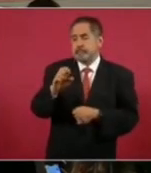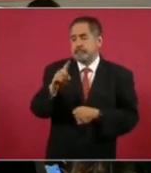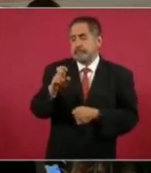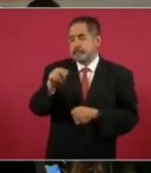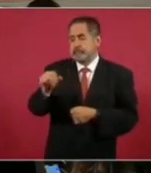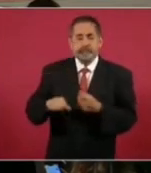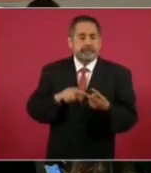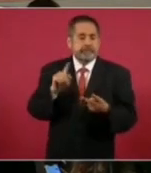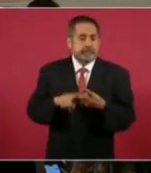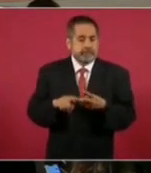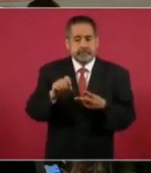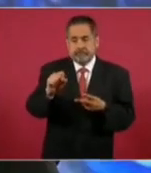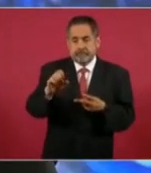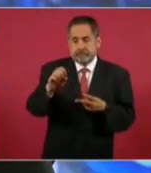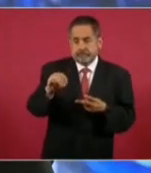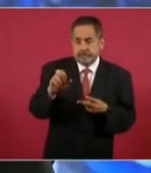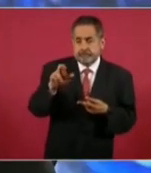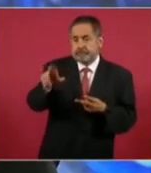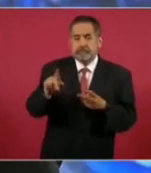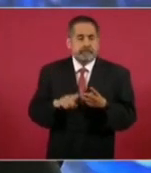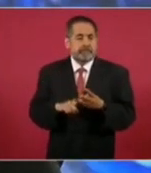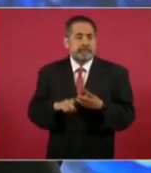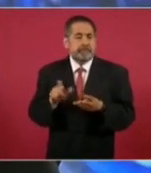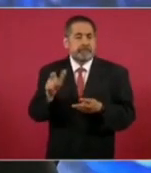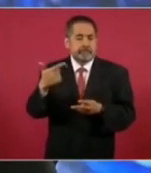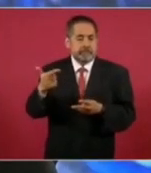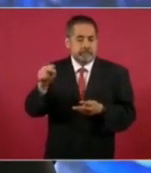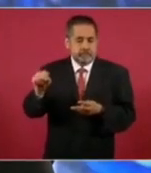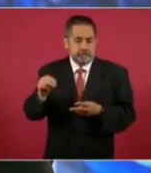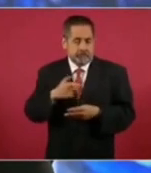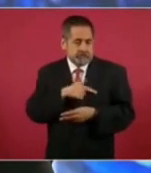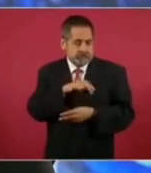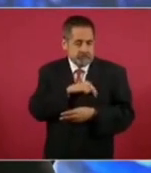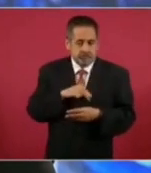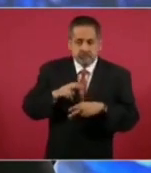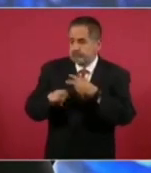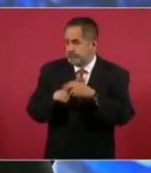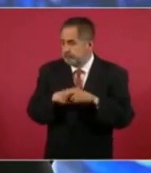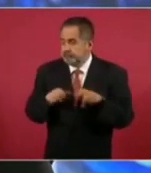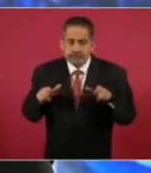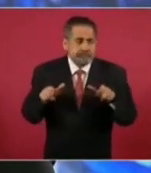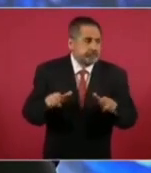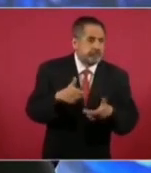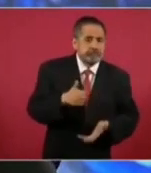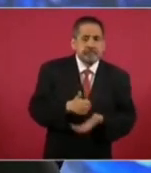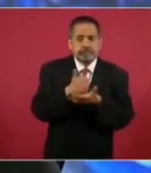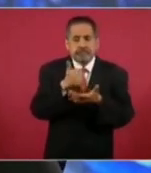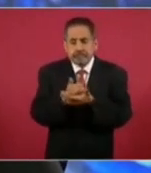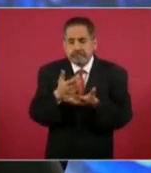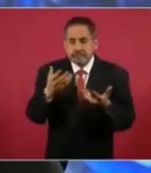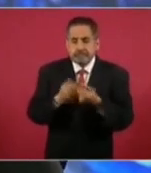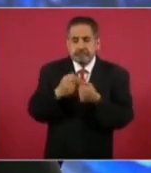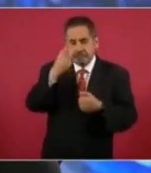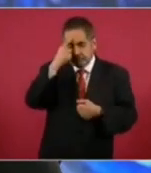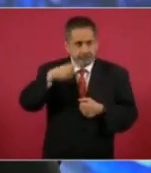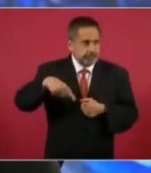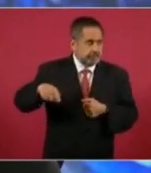la Secretaría de la Marina y Guardia Nacional a través de los planes de auxilio a la